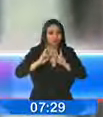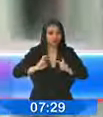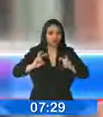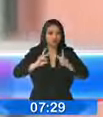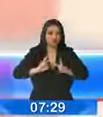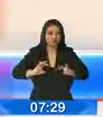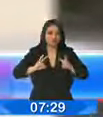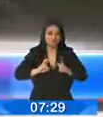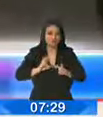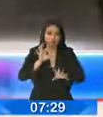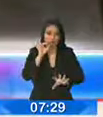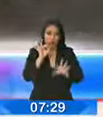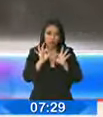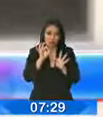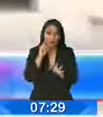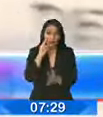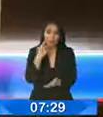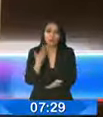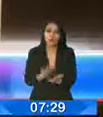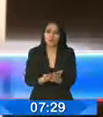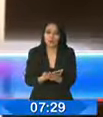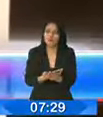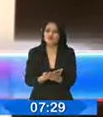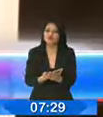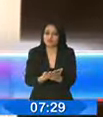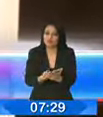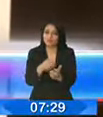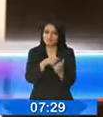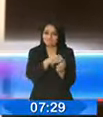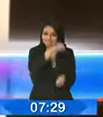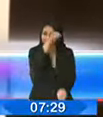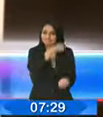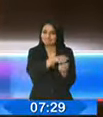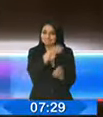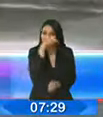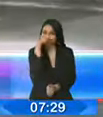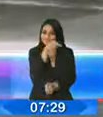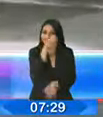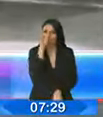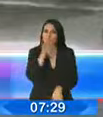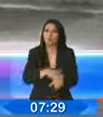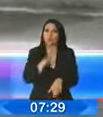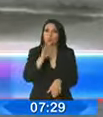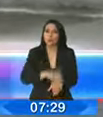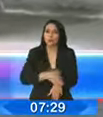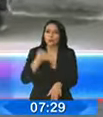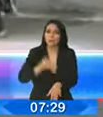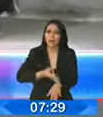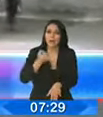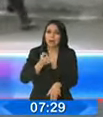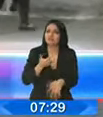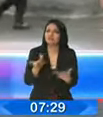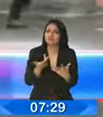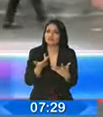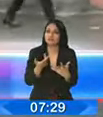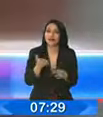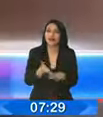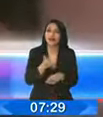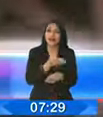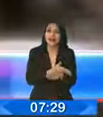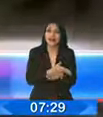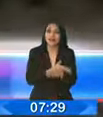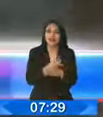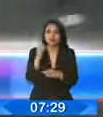permitieron encontrar algunos elementos que delataron a los presuntos responsables del crimen. Según los seguimientos, se habría producido una riña entre